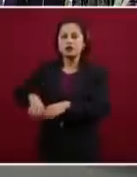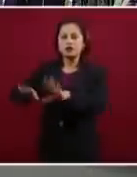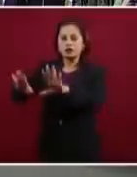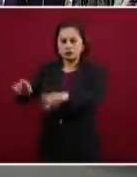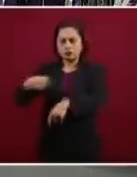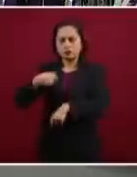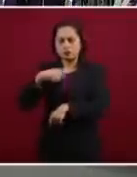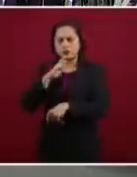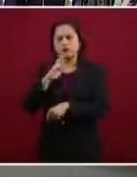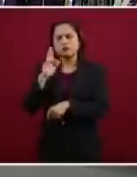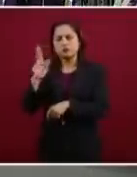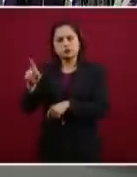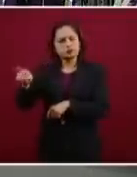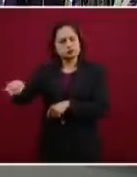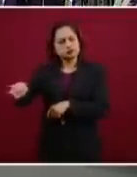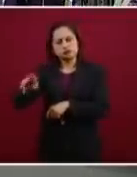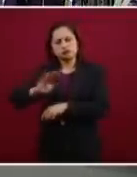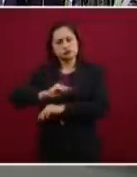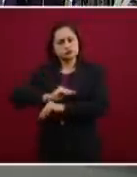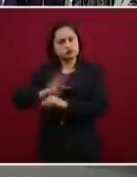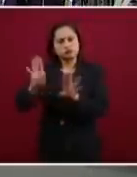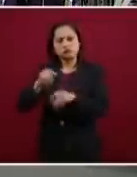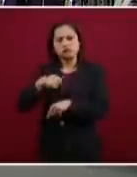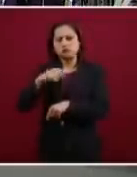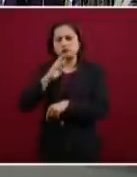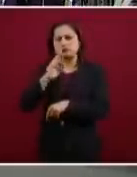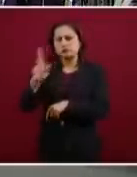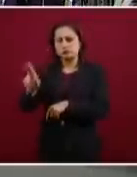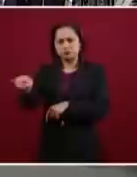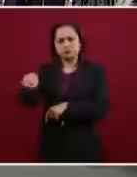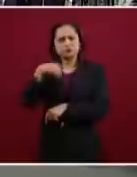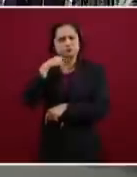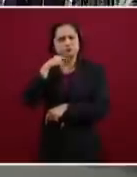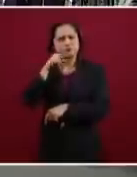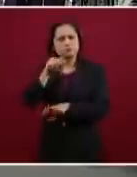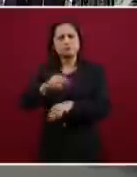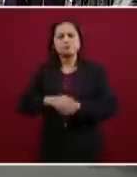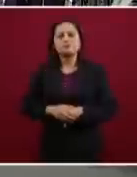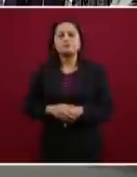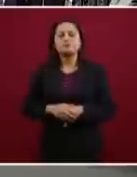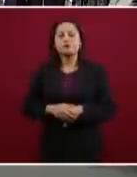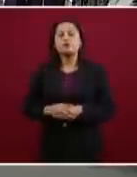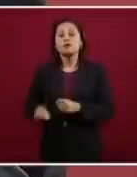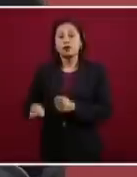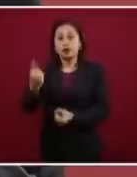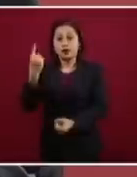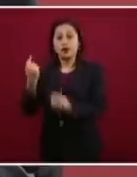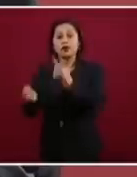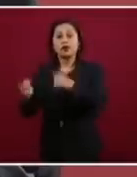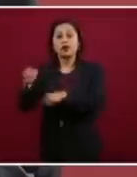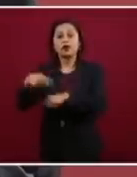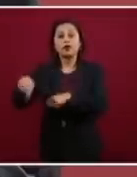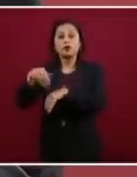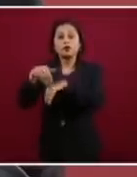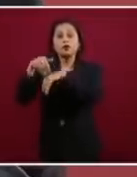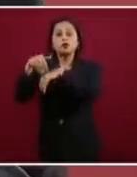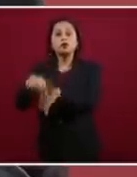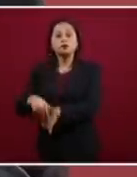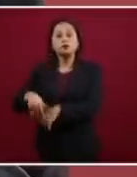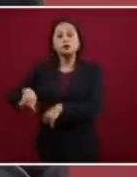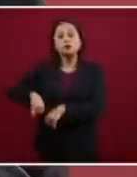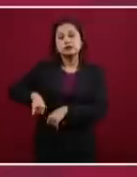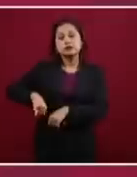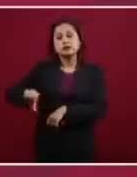te contesto todo lo que tú quieras no te preocupes este que actúan en función de intereses creados